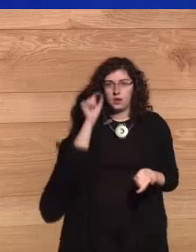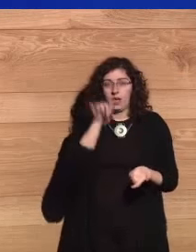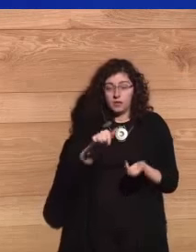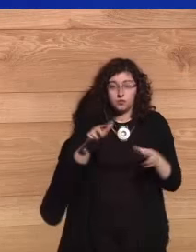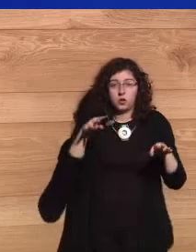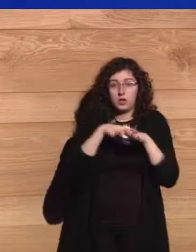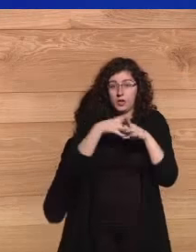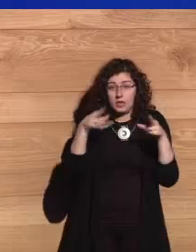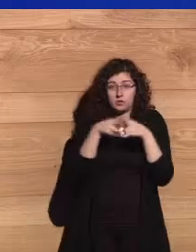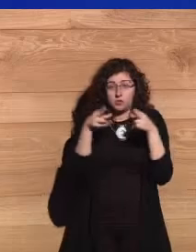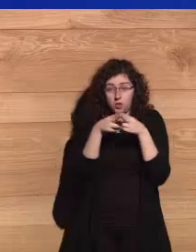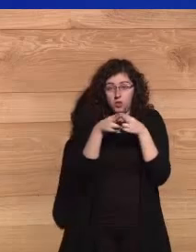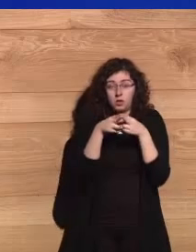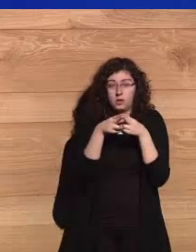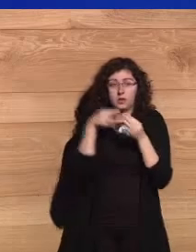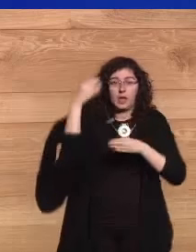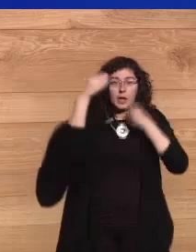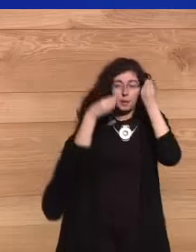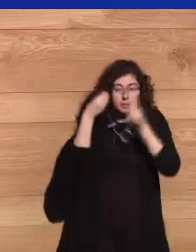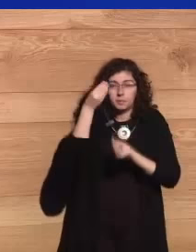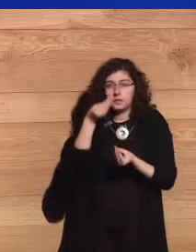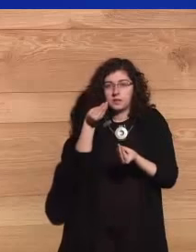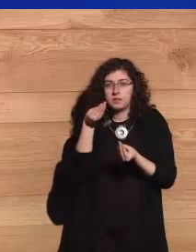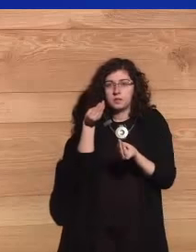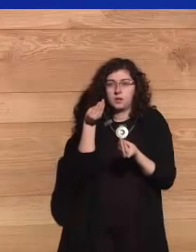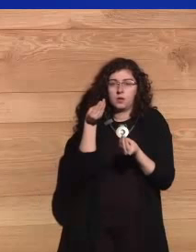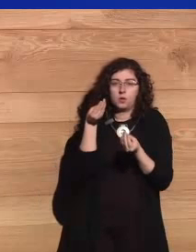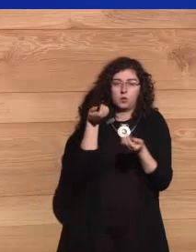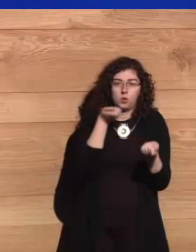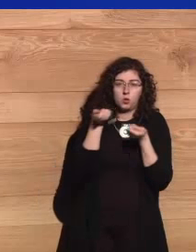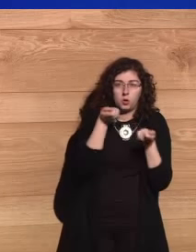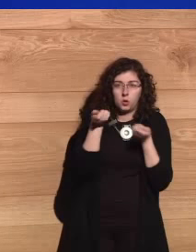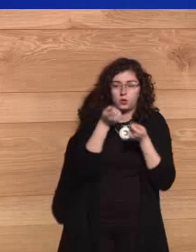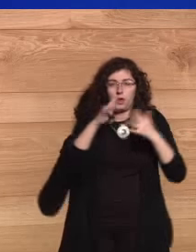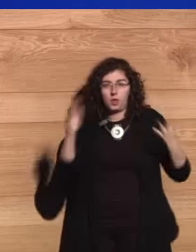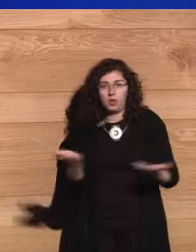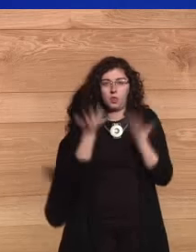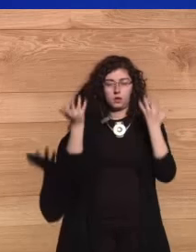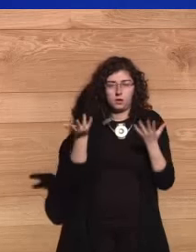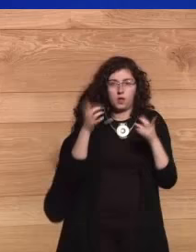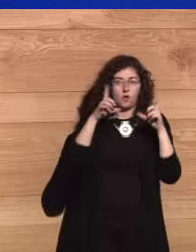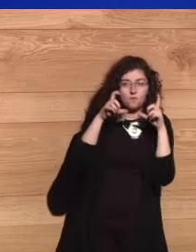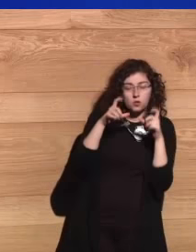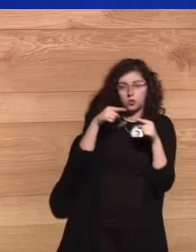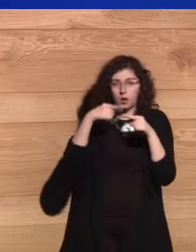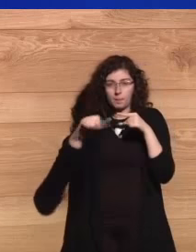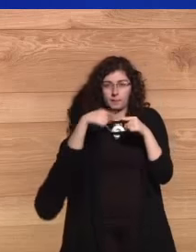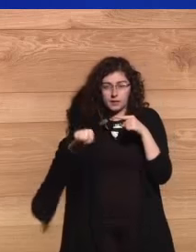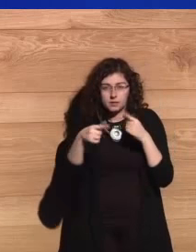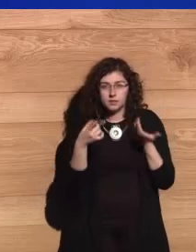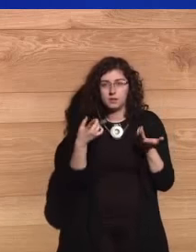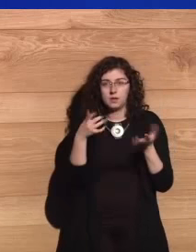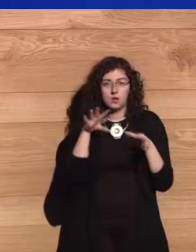Las redes sociales quedan en ese campo, en ese dominio de una cierta ligereza. Fotos, mensajes,